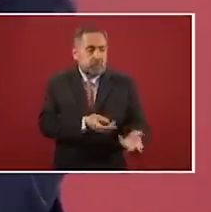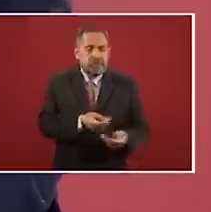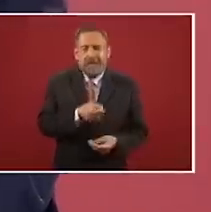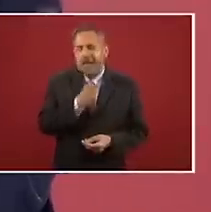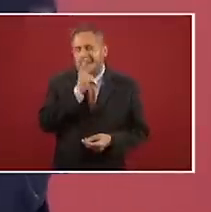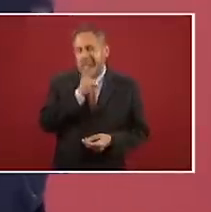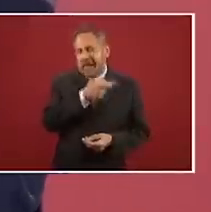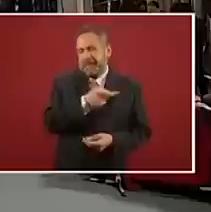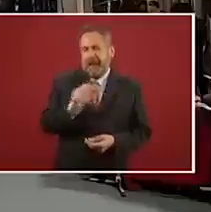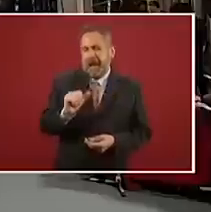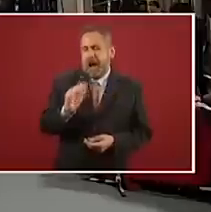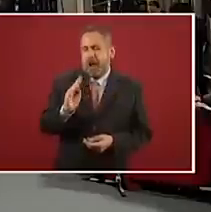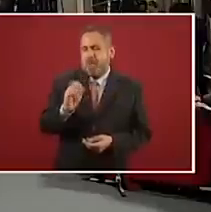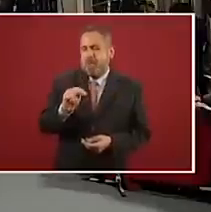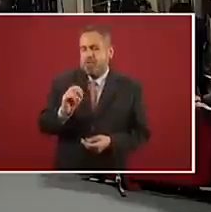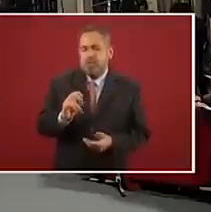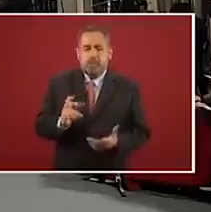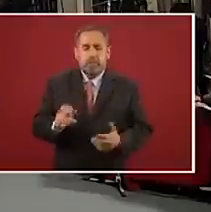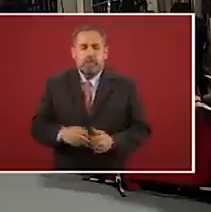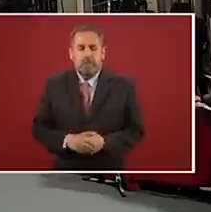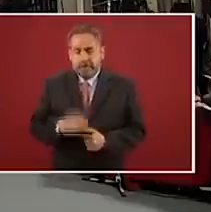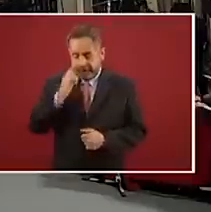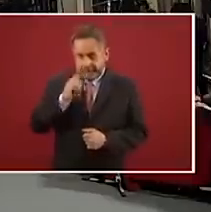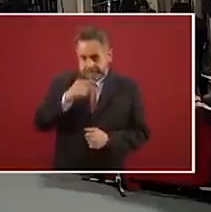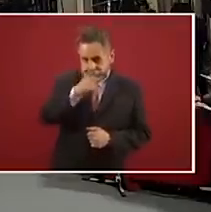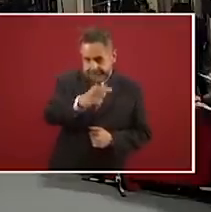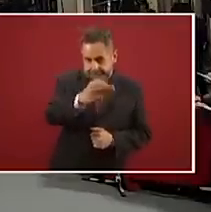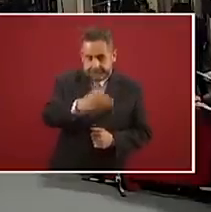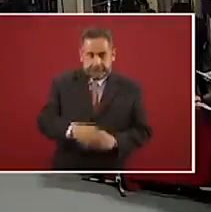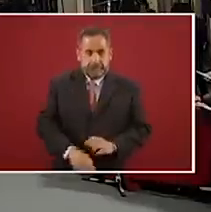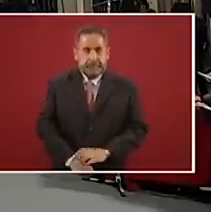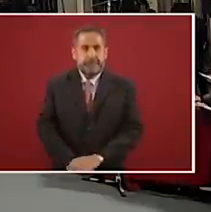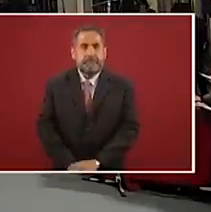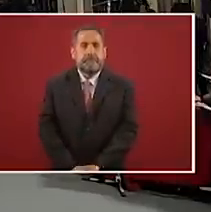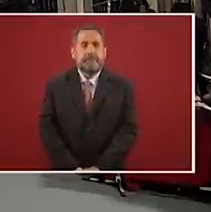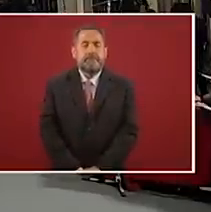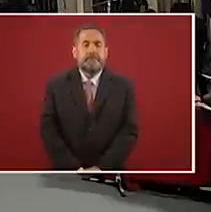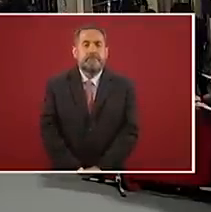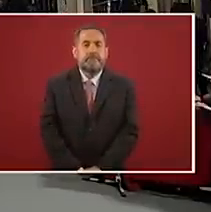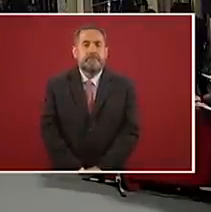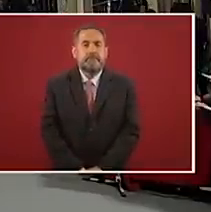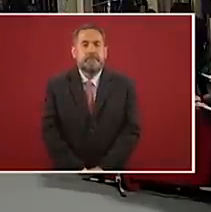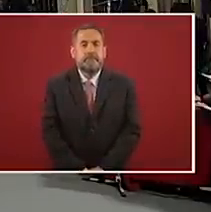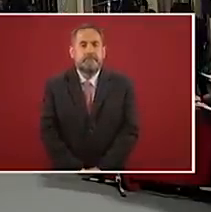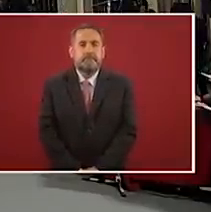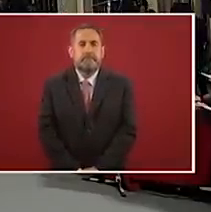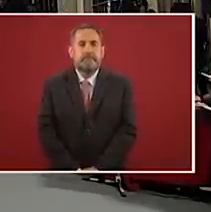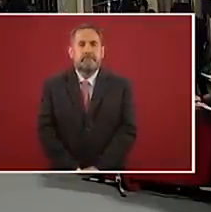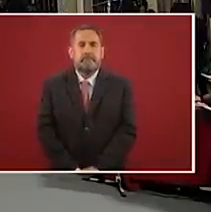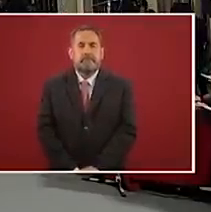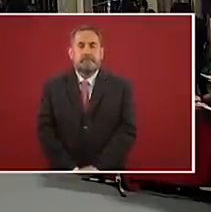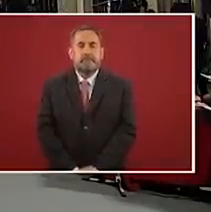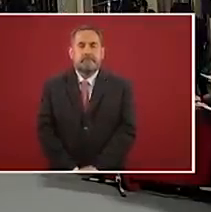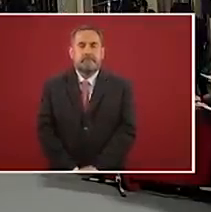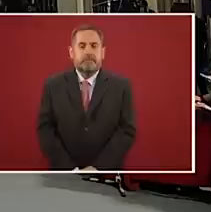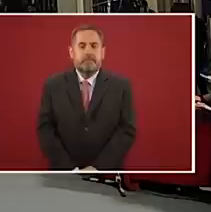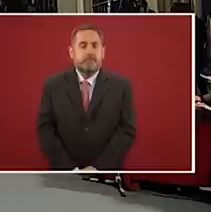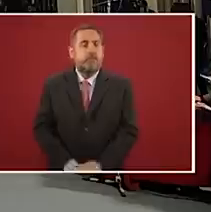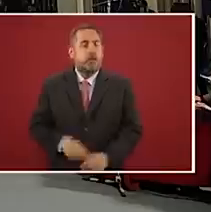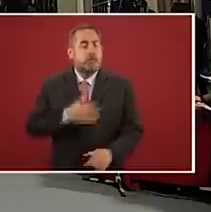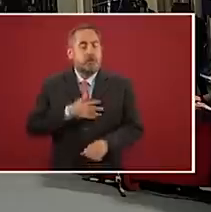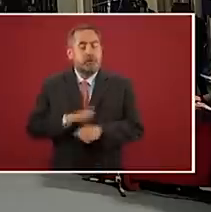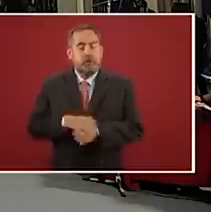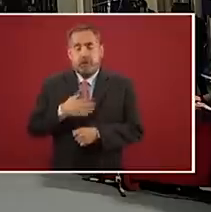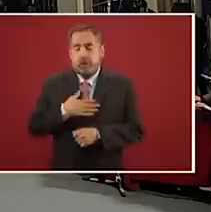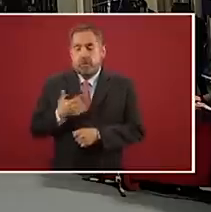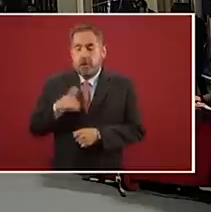gente. Muy bien, vamos allá. ¿Sí? Buenos días, presidente. Lorena Ríos, de